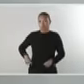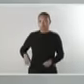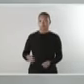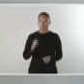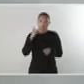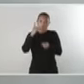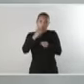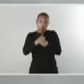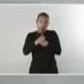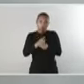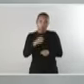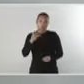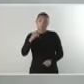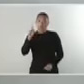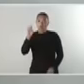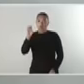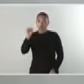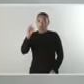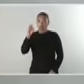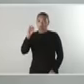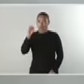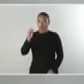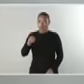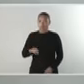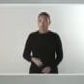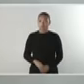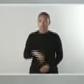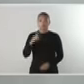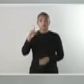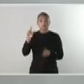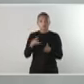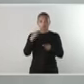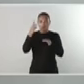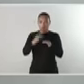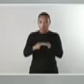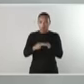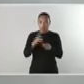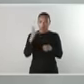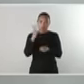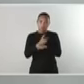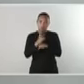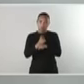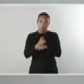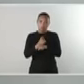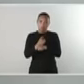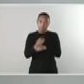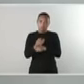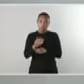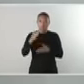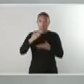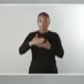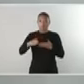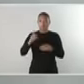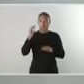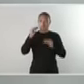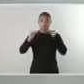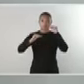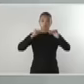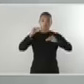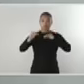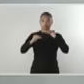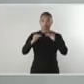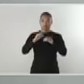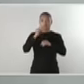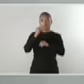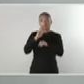oportunidades y desafíos vamos ahora a la segunda parte de este debate vamos a